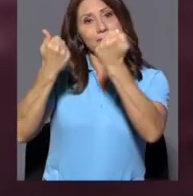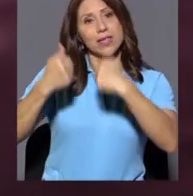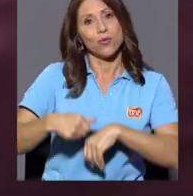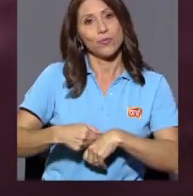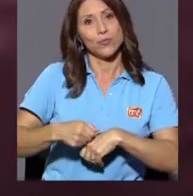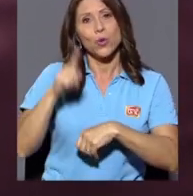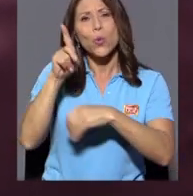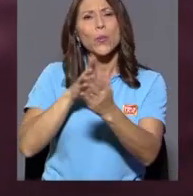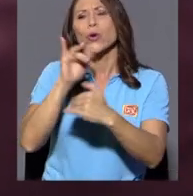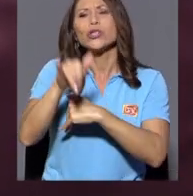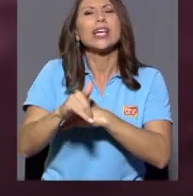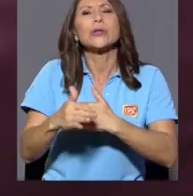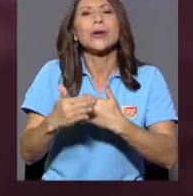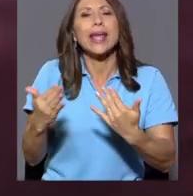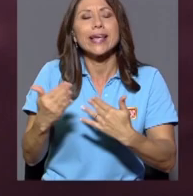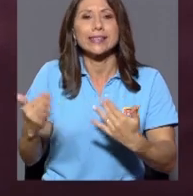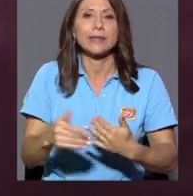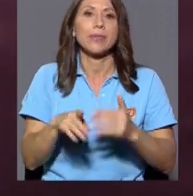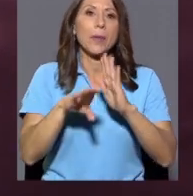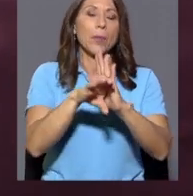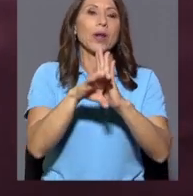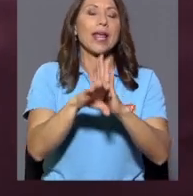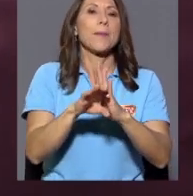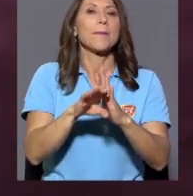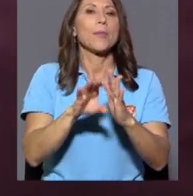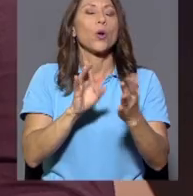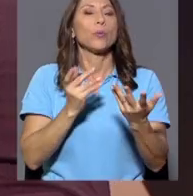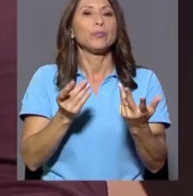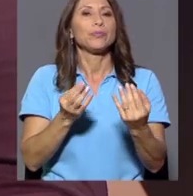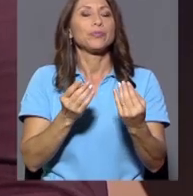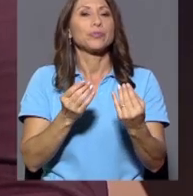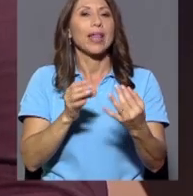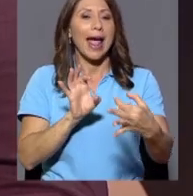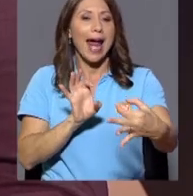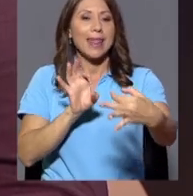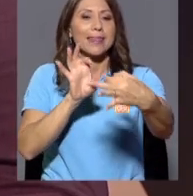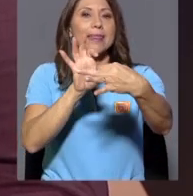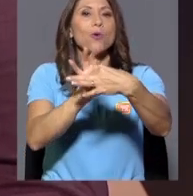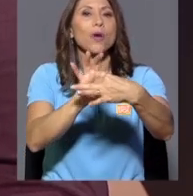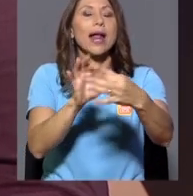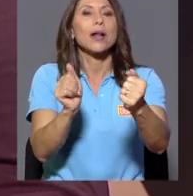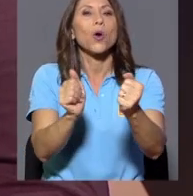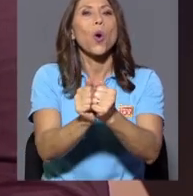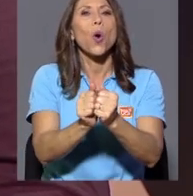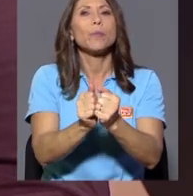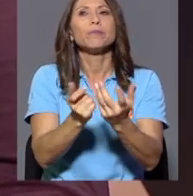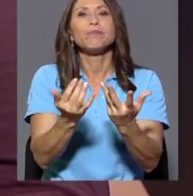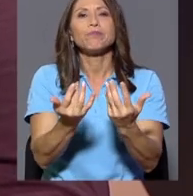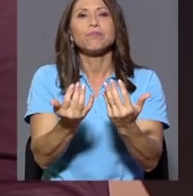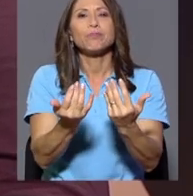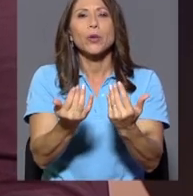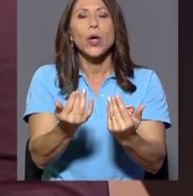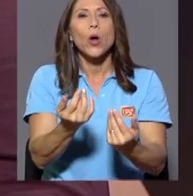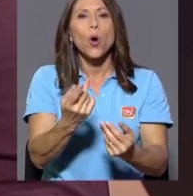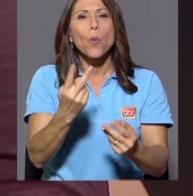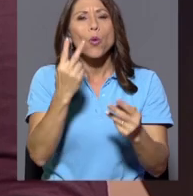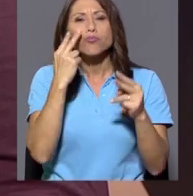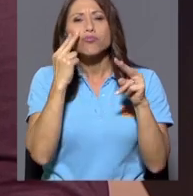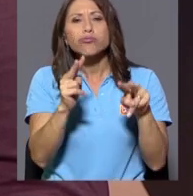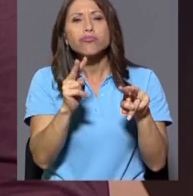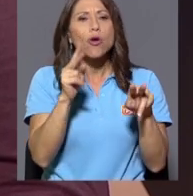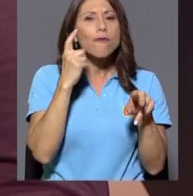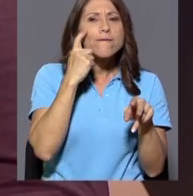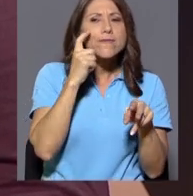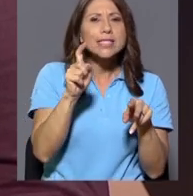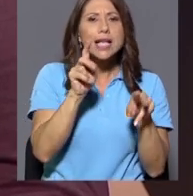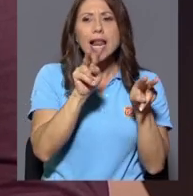de uno de los proyectos de extensión es articular por ejemplo con una fiscalía en